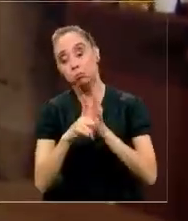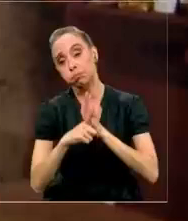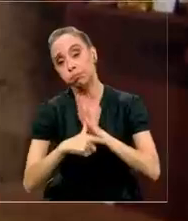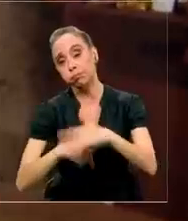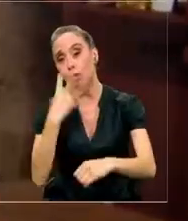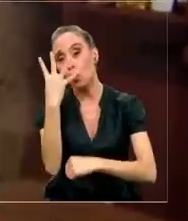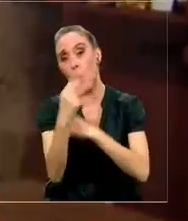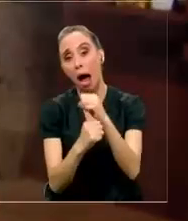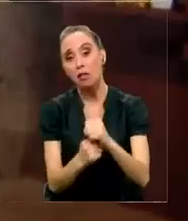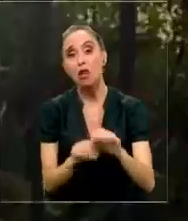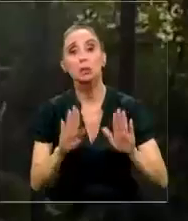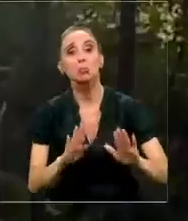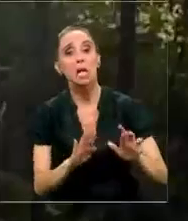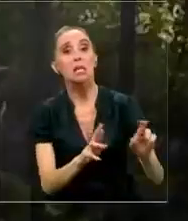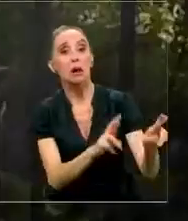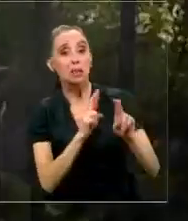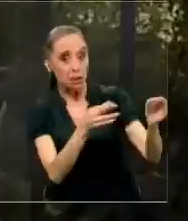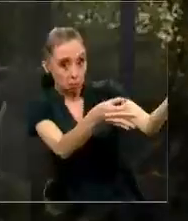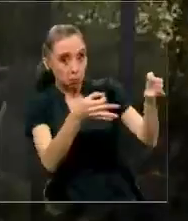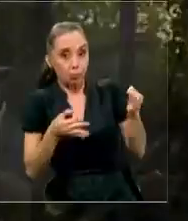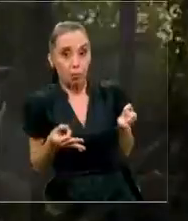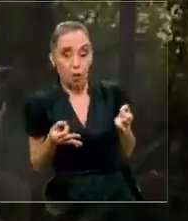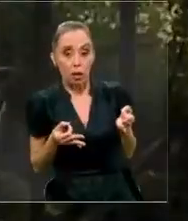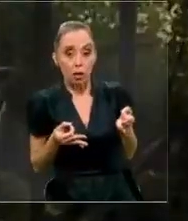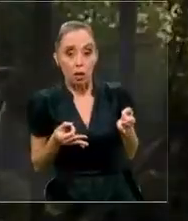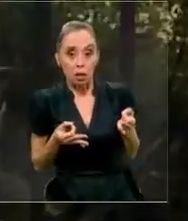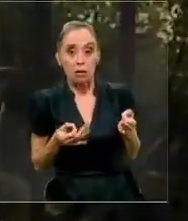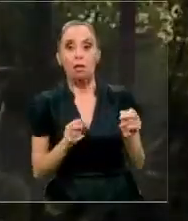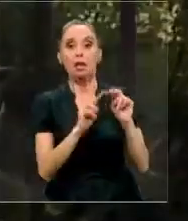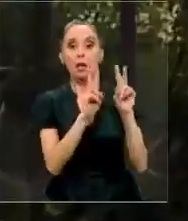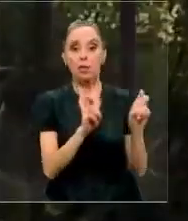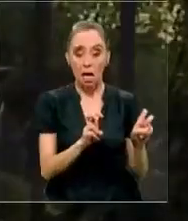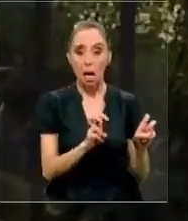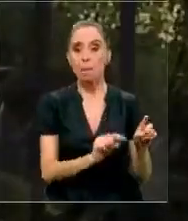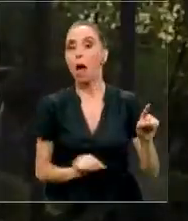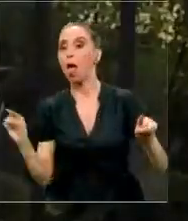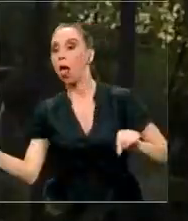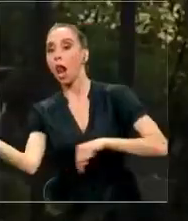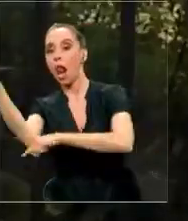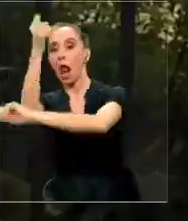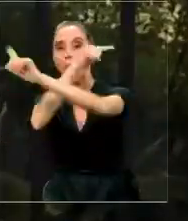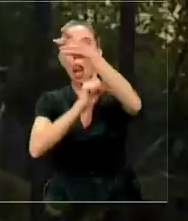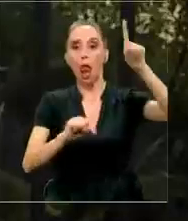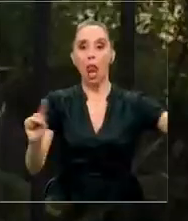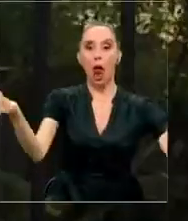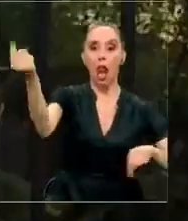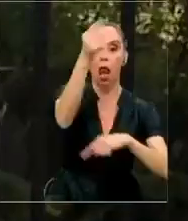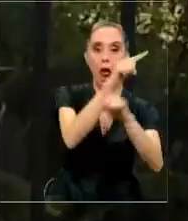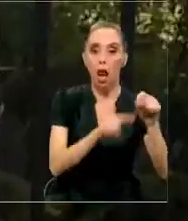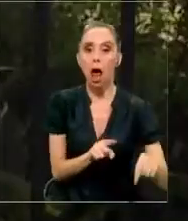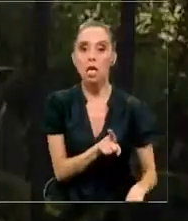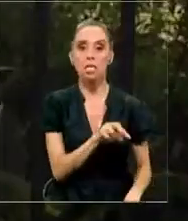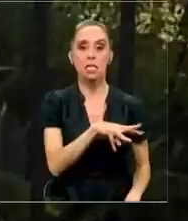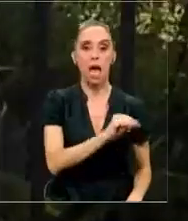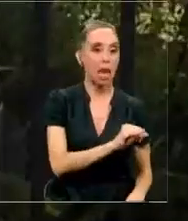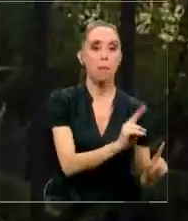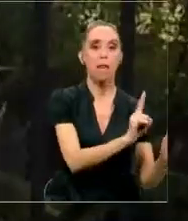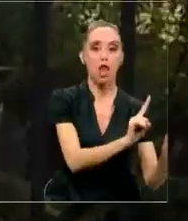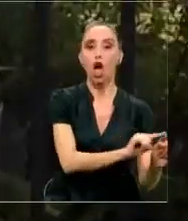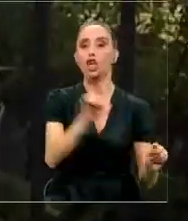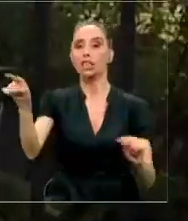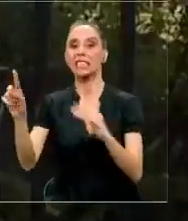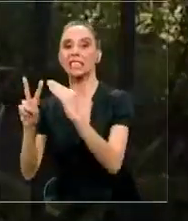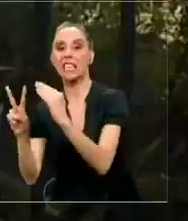de 4 años. Y de ahí se ha traspapelado este tema de mano en mano, de mano en mano, del Seremi al Servio, del